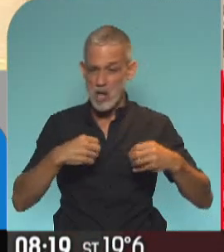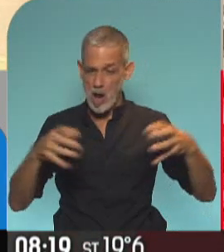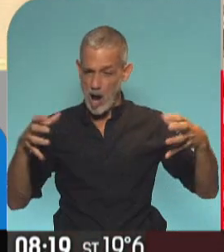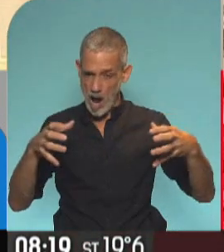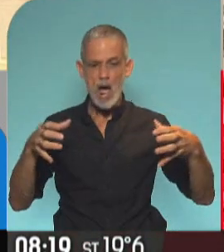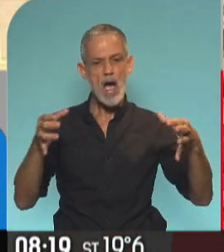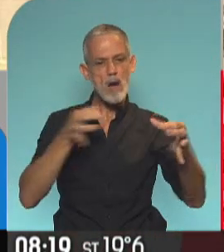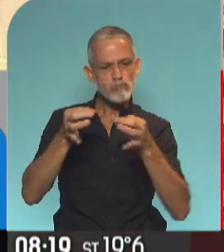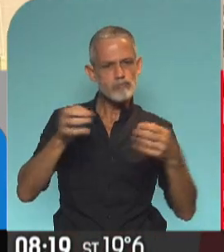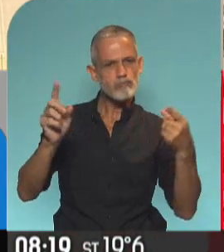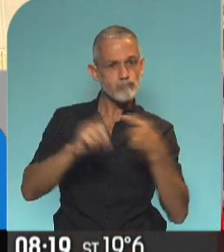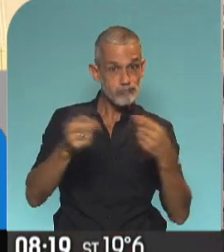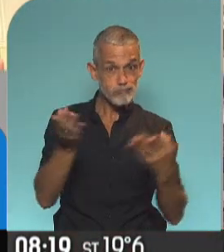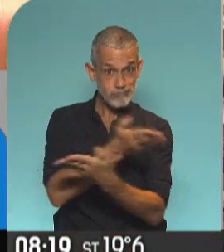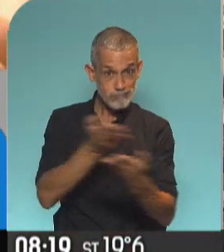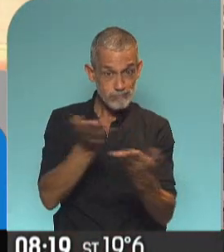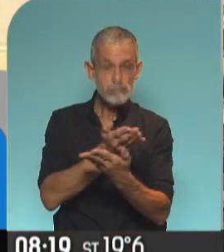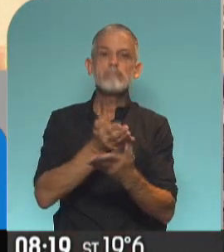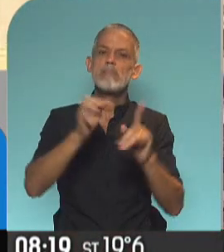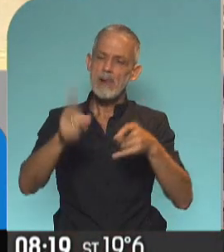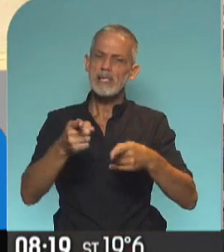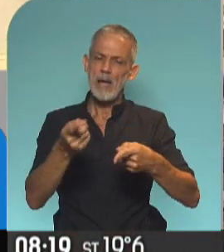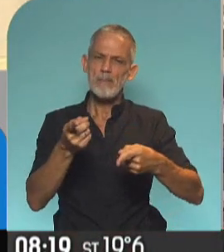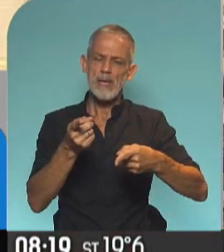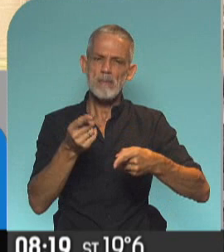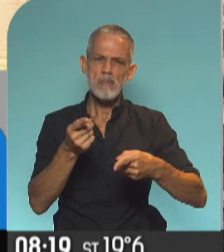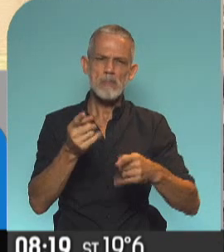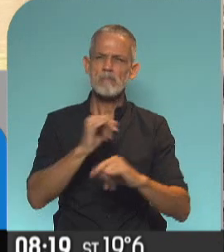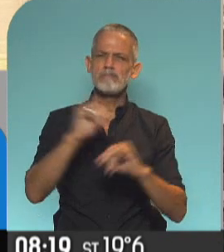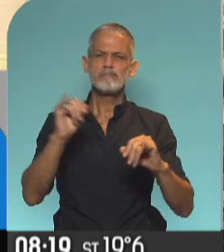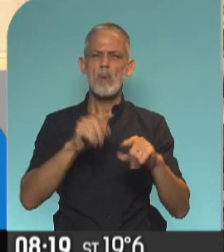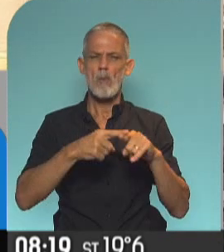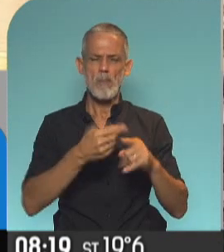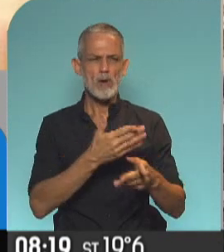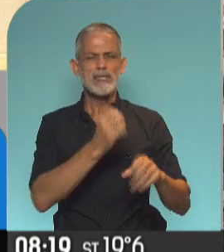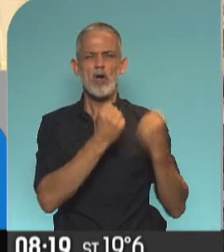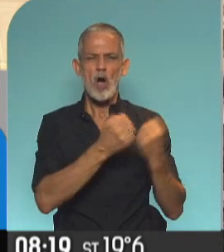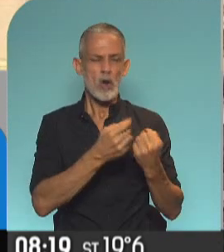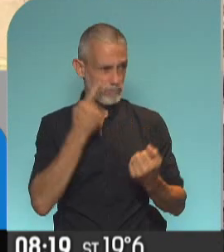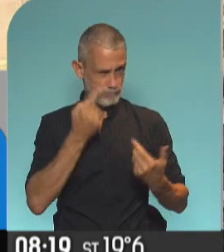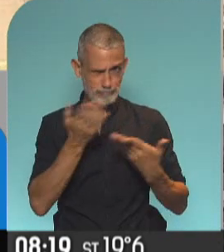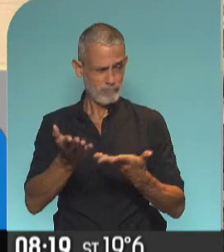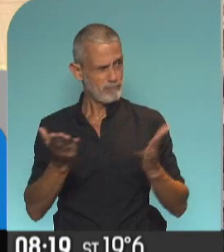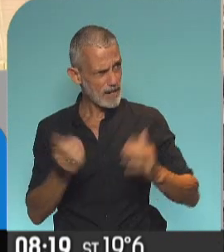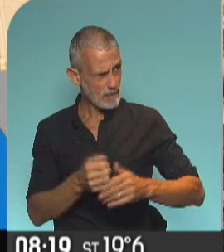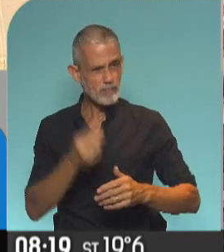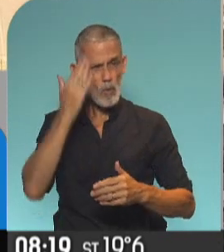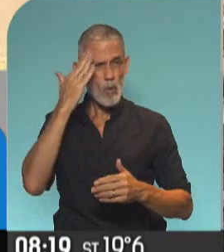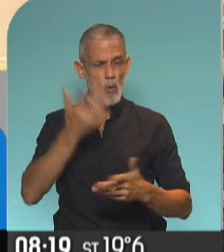manera también de decir al resto de la dirigencia económica, política, cultural,